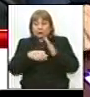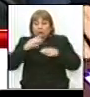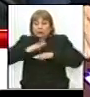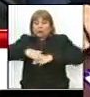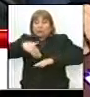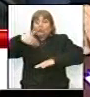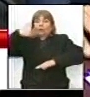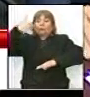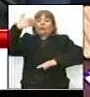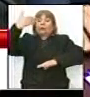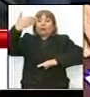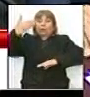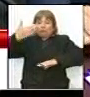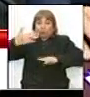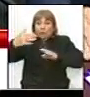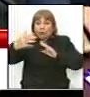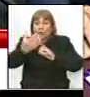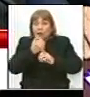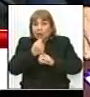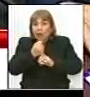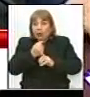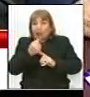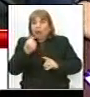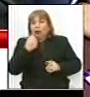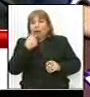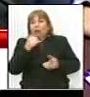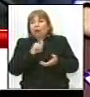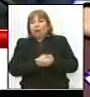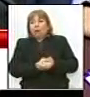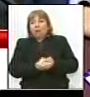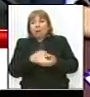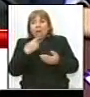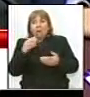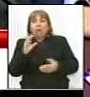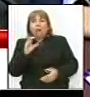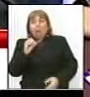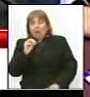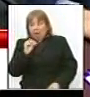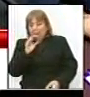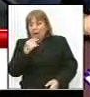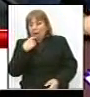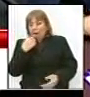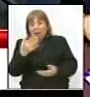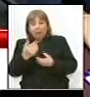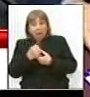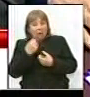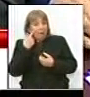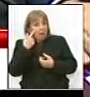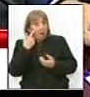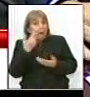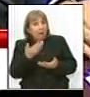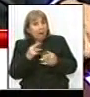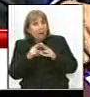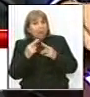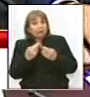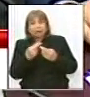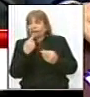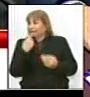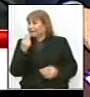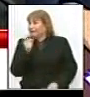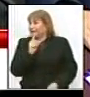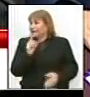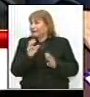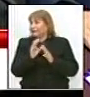de que es capturado el señor antonio caamaño en una entrevista en el diario 'el comercio' ahí si reconoce la reunión es o no es no